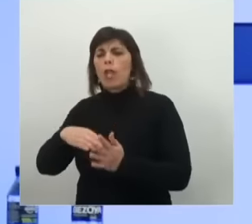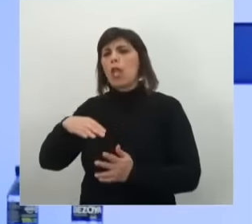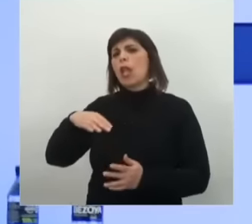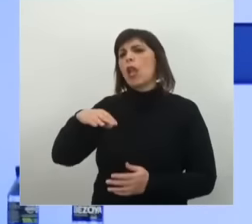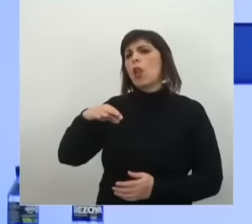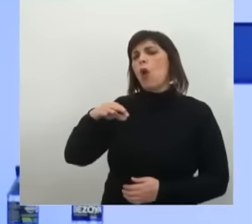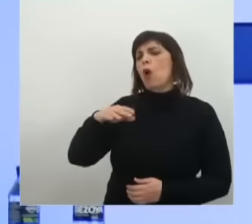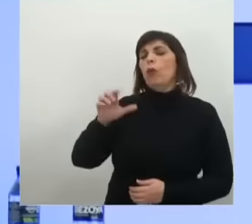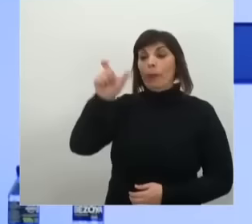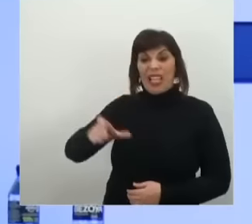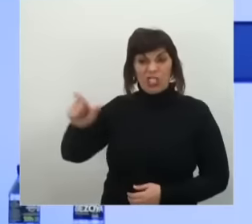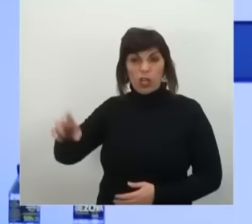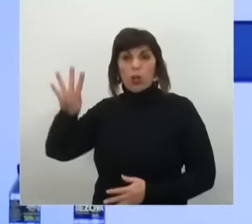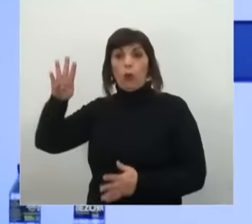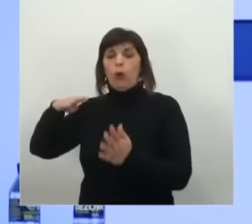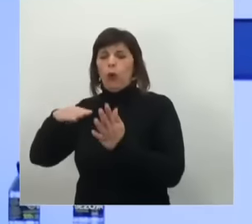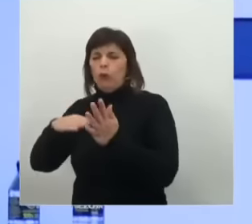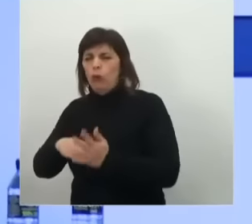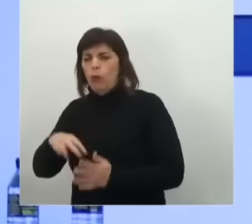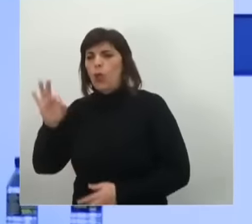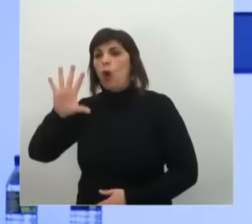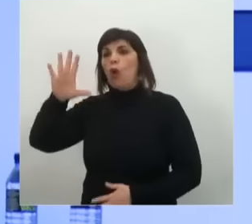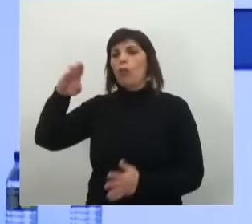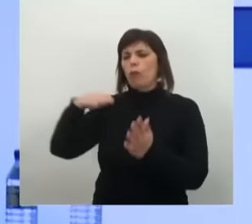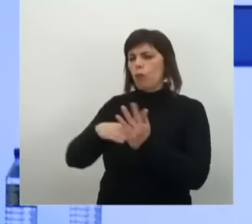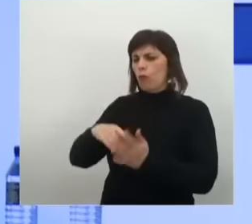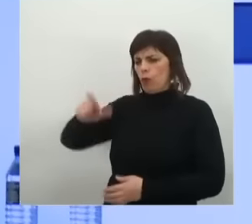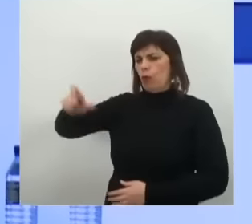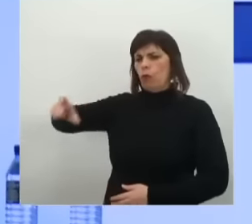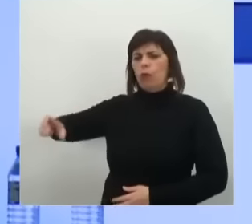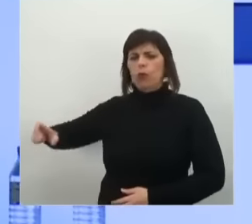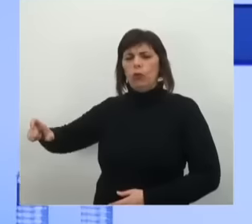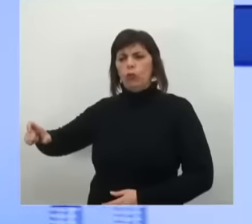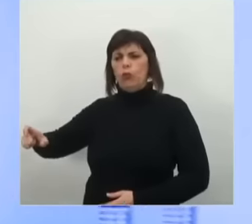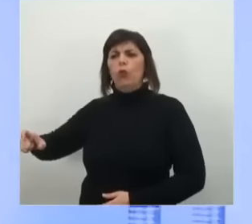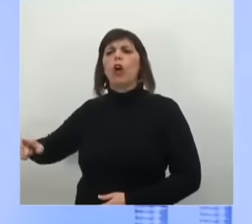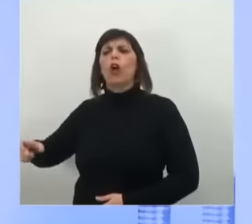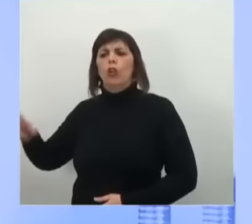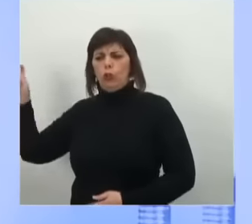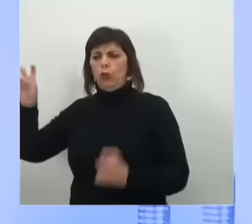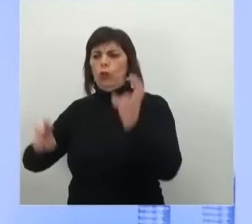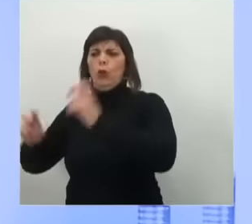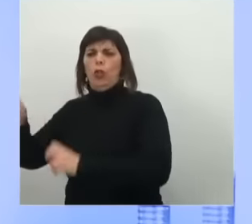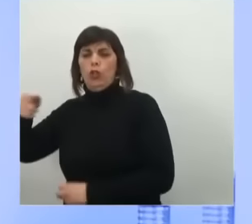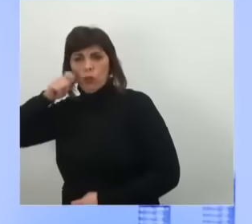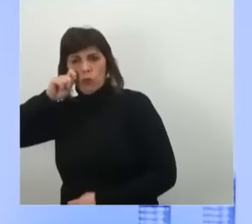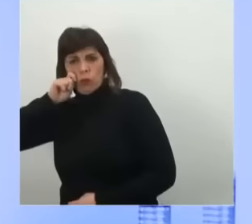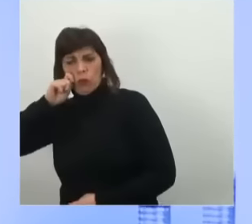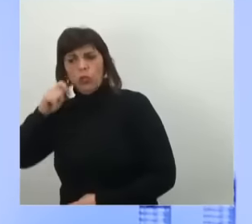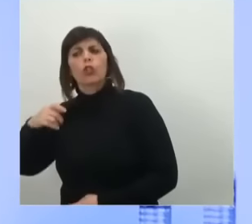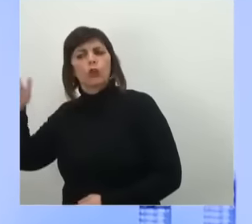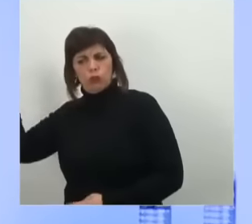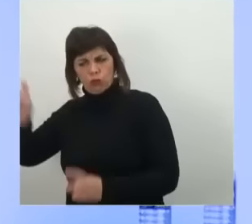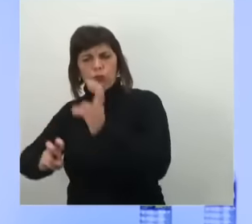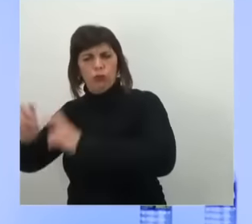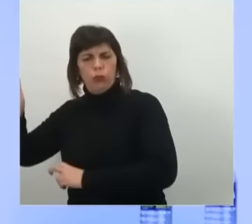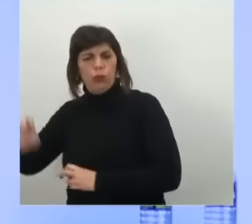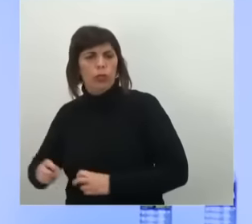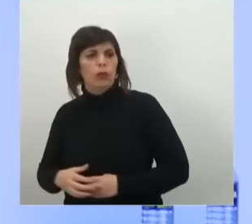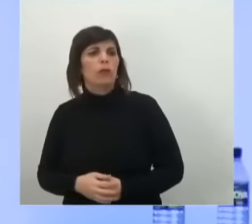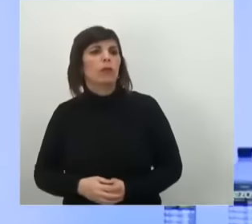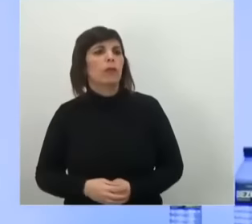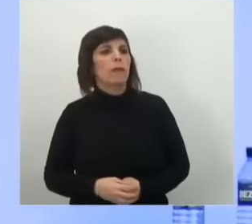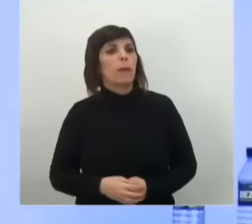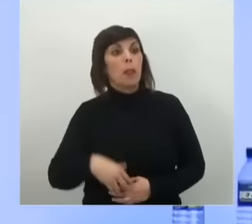yo Wow Qué bueno el señor yo estuve cuatro meses fuera y el Señor me se ocupó de